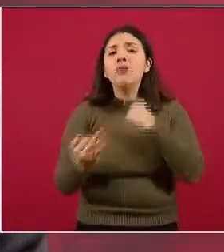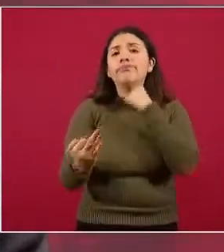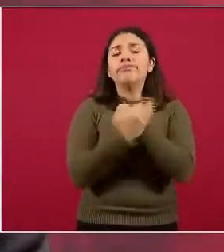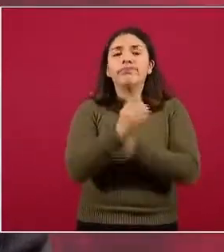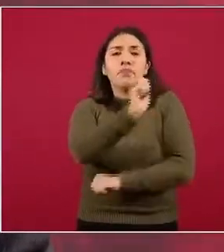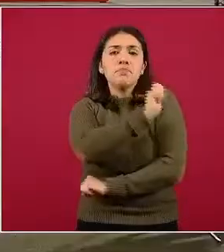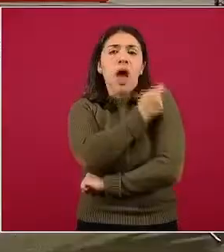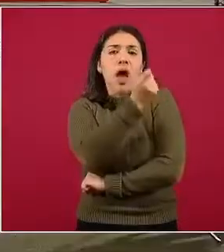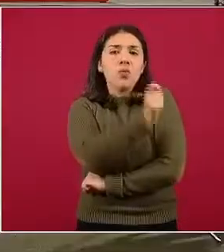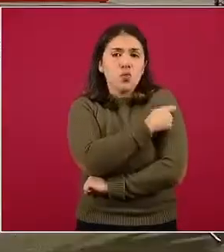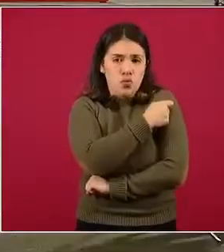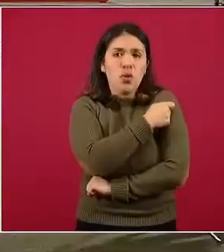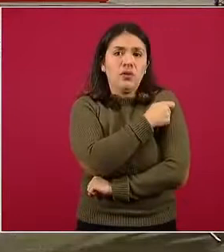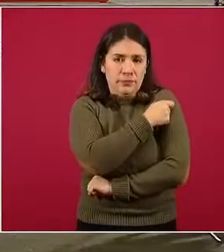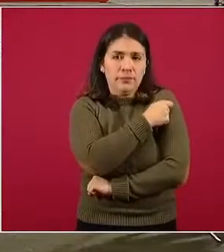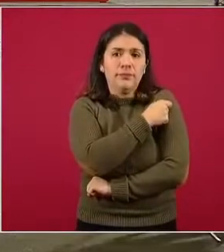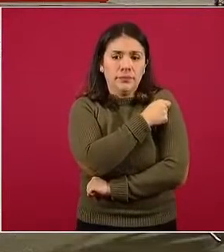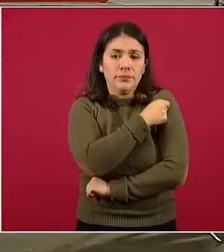la vacunación,